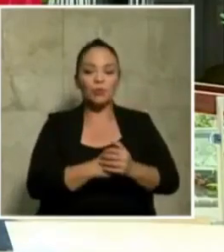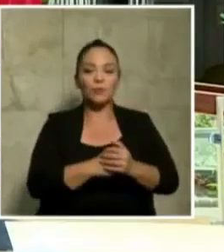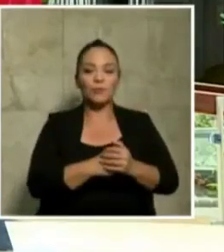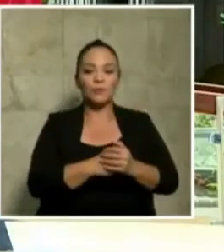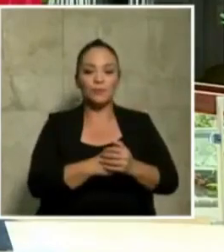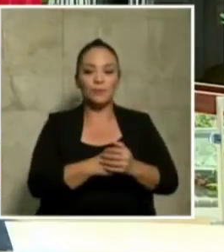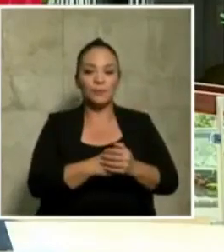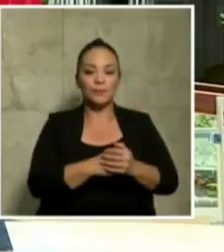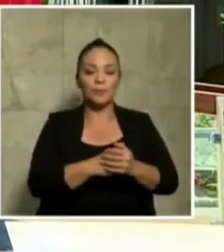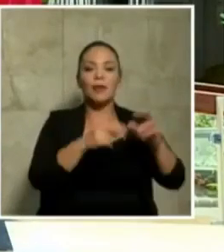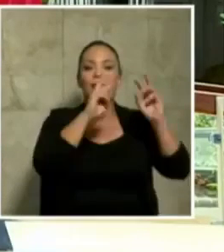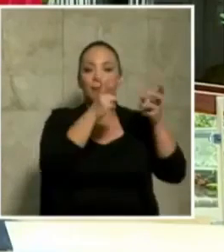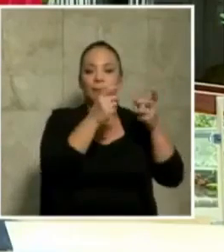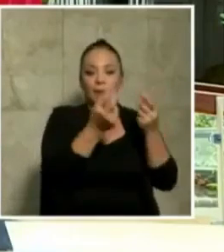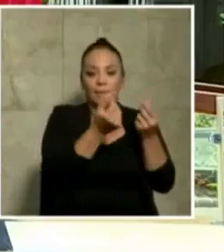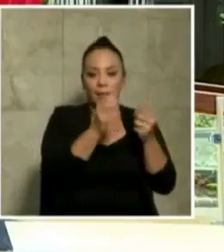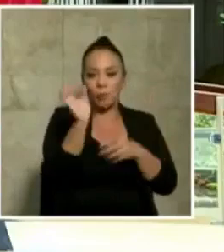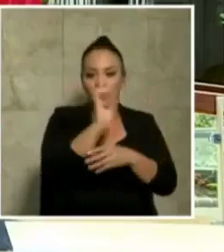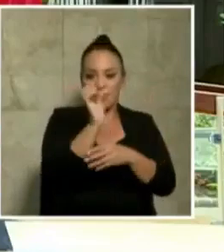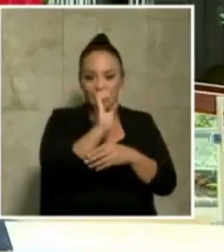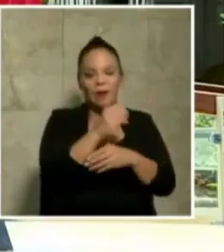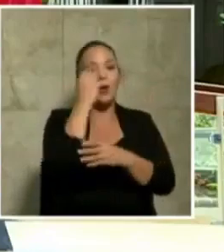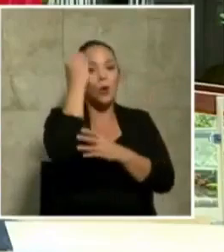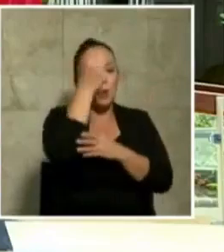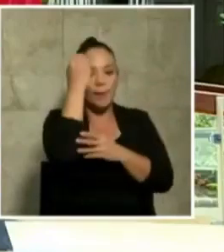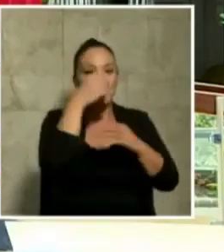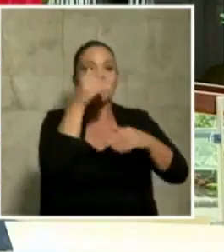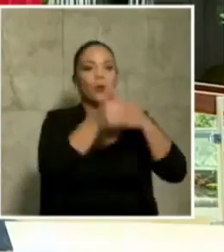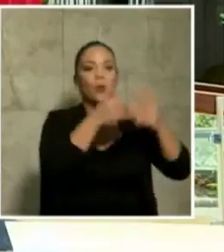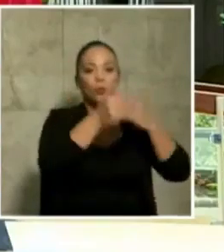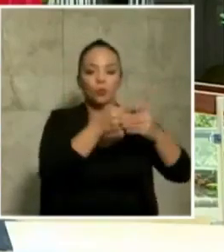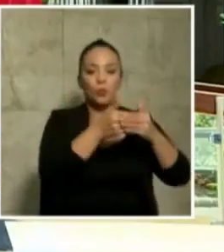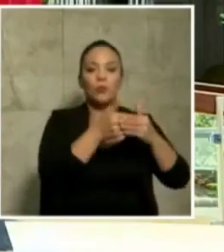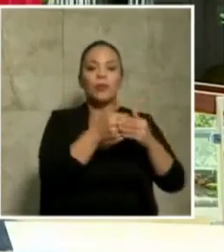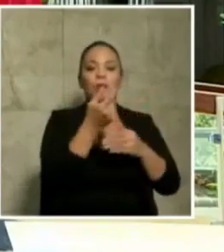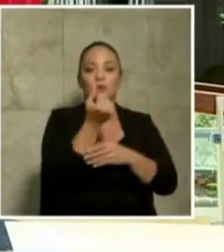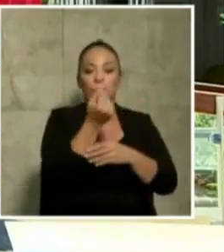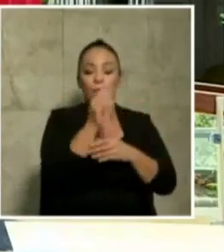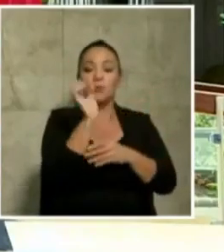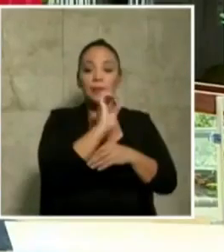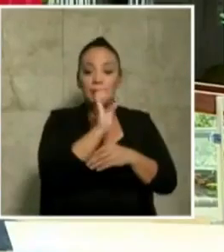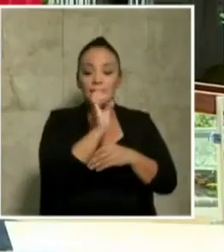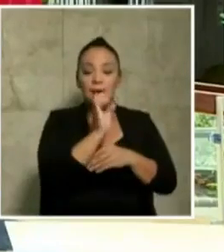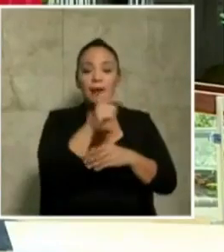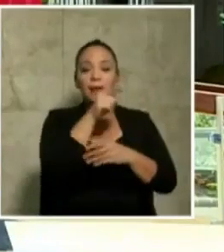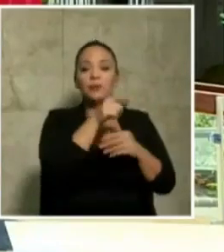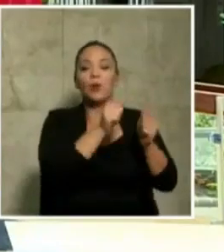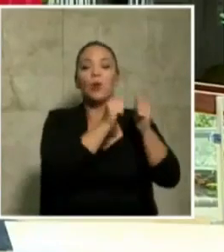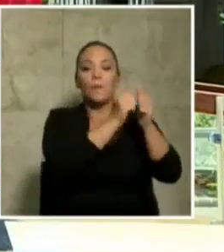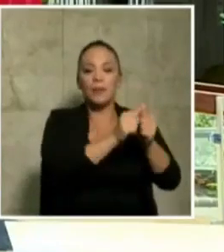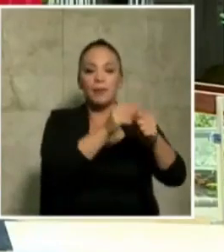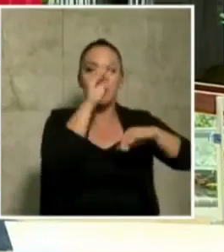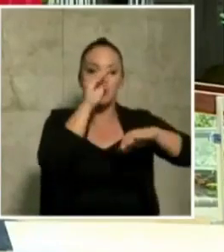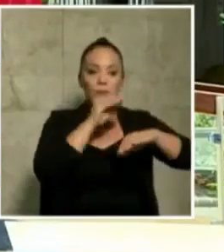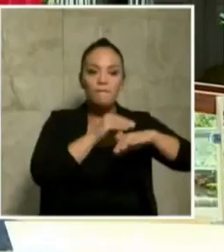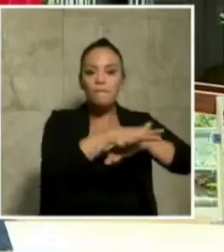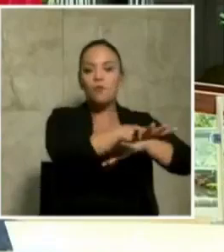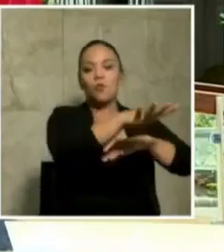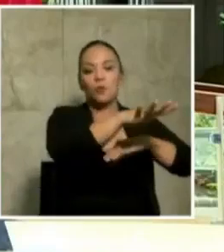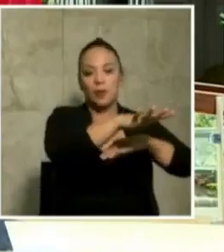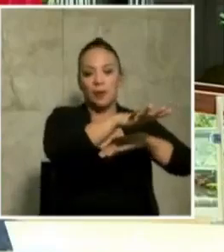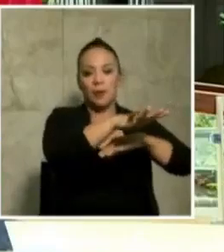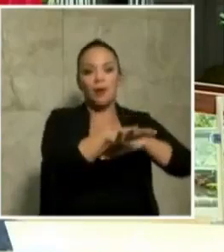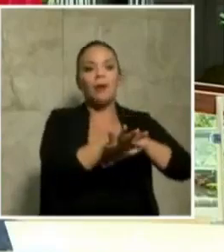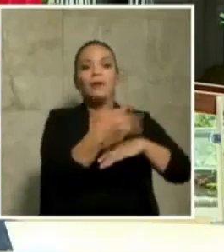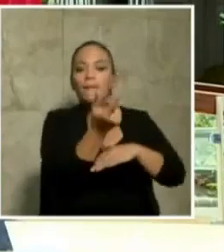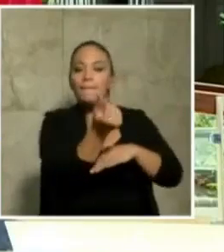que explicaron en materia de precios de energía. Obviamente, la evolución de los precios de la energía va acompañada o influye el comportamiento de los precios